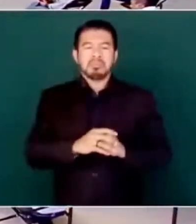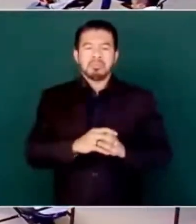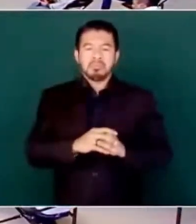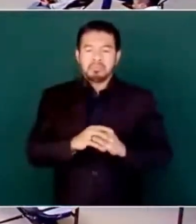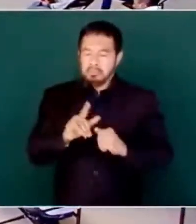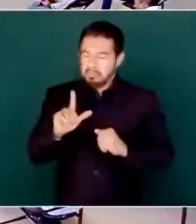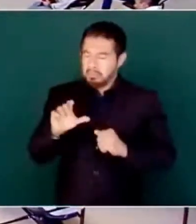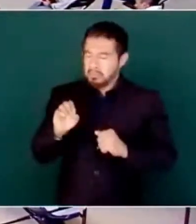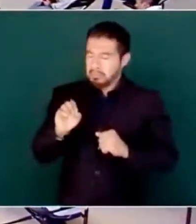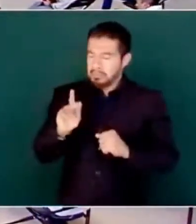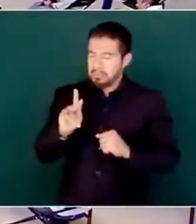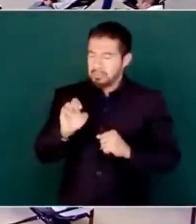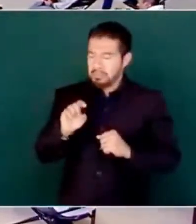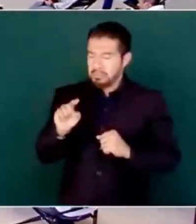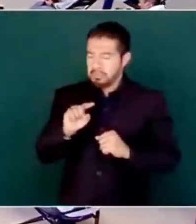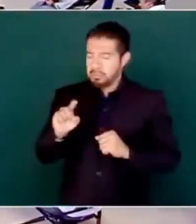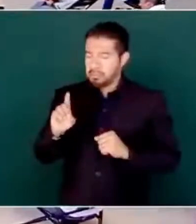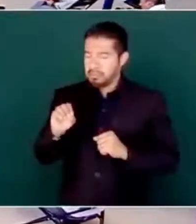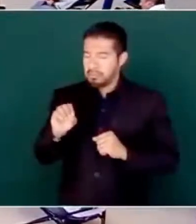López Dóriga,